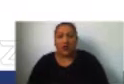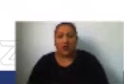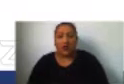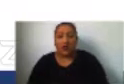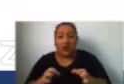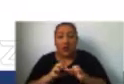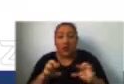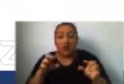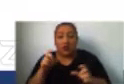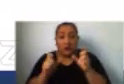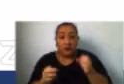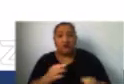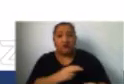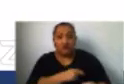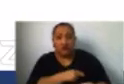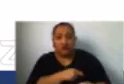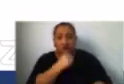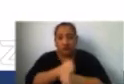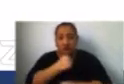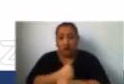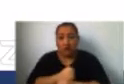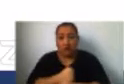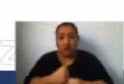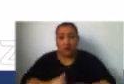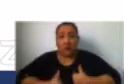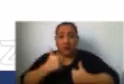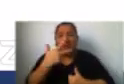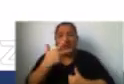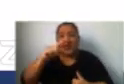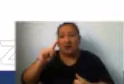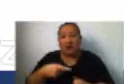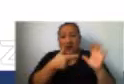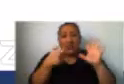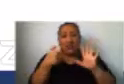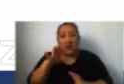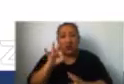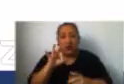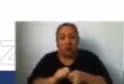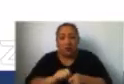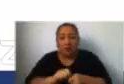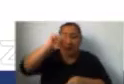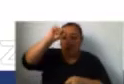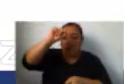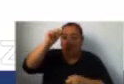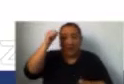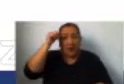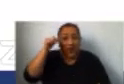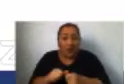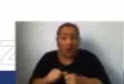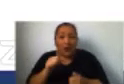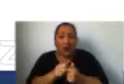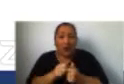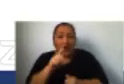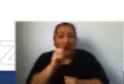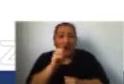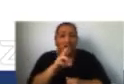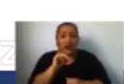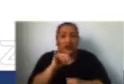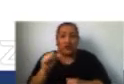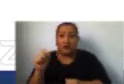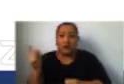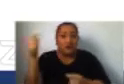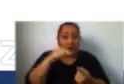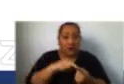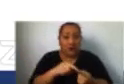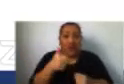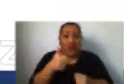gente honesta y trabajadora que vive a 3.750 metros de altura. Recuerden que por Loroya se llega no solamente a